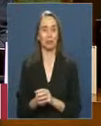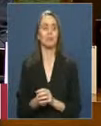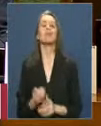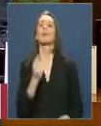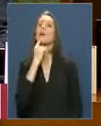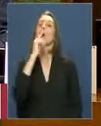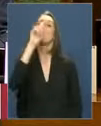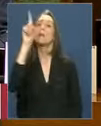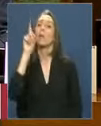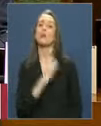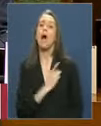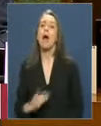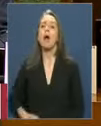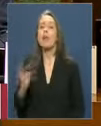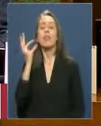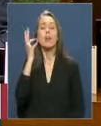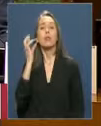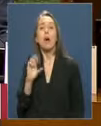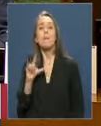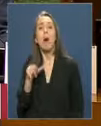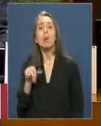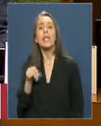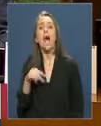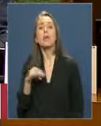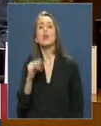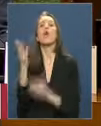Diputada señora Paulina Núñez, ¿cómo vota?